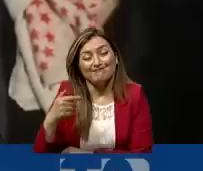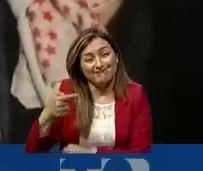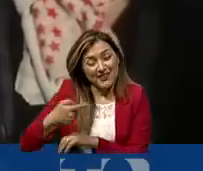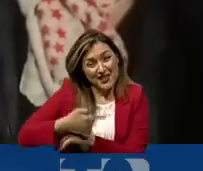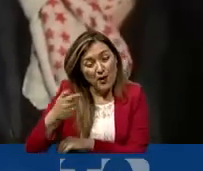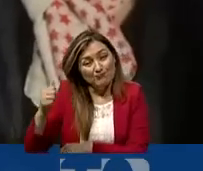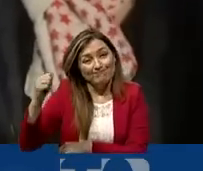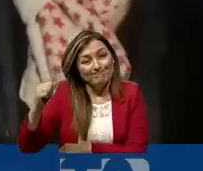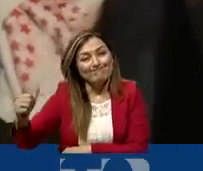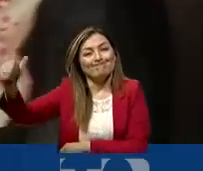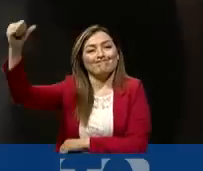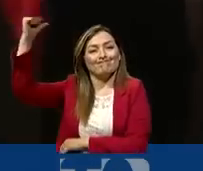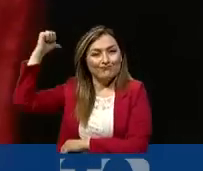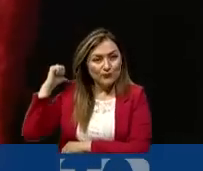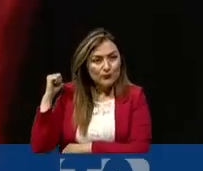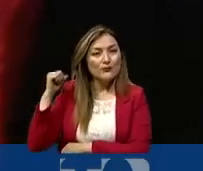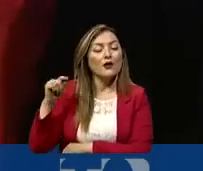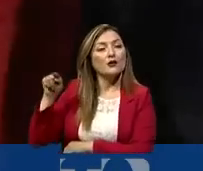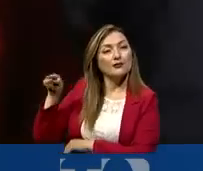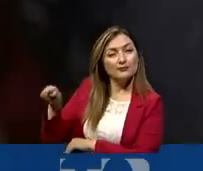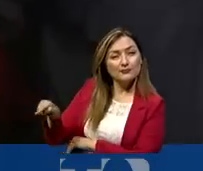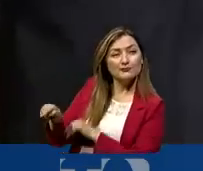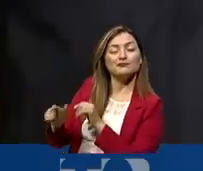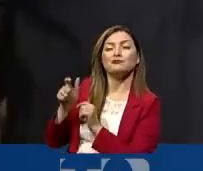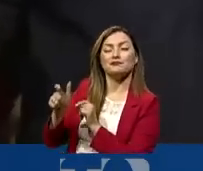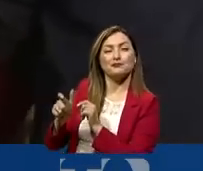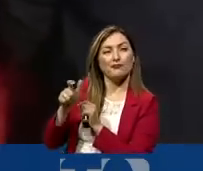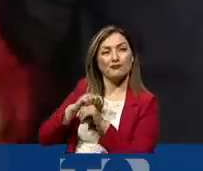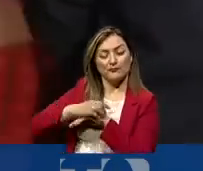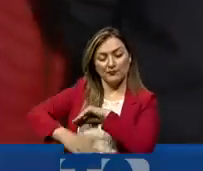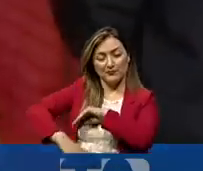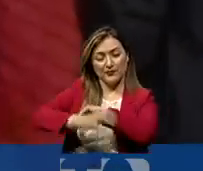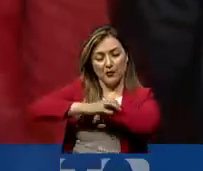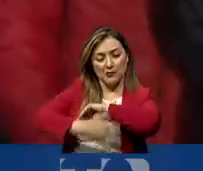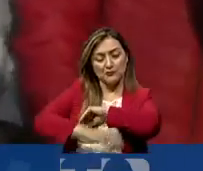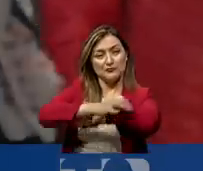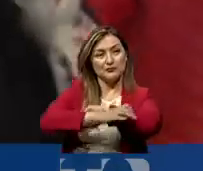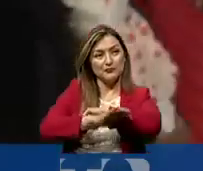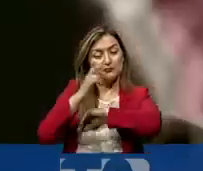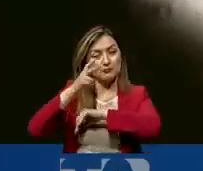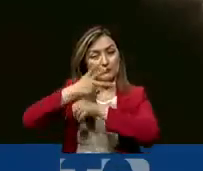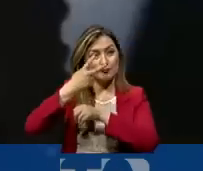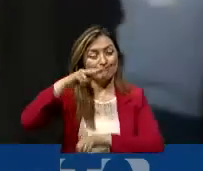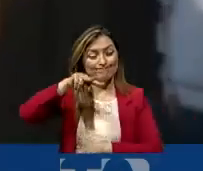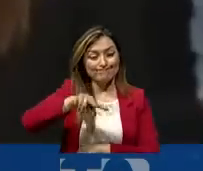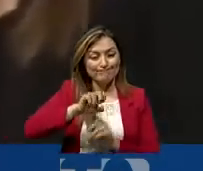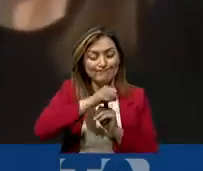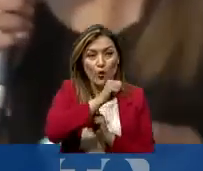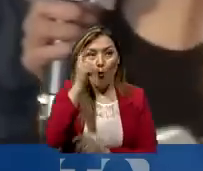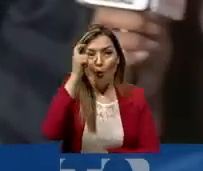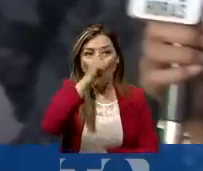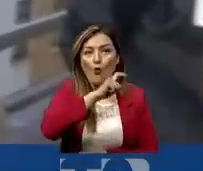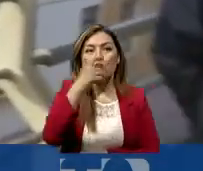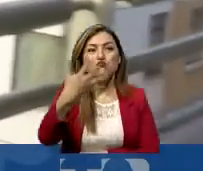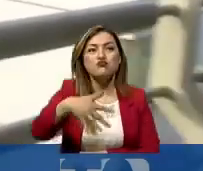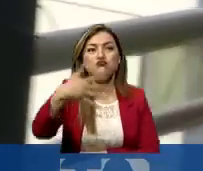ya esta quebrada se ha ido comiendo más y más terreno. Vamos a ver en las imágenes cómo se encuentra. Es una situación bastante crítica.